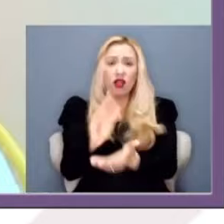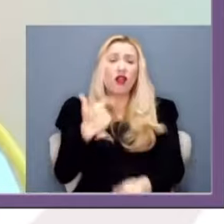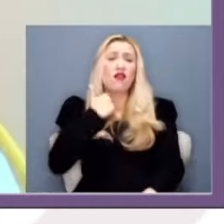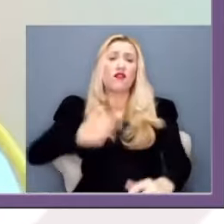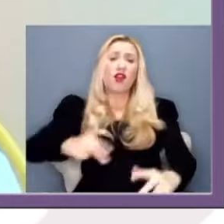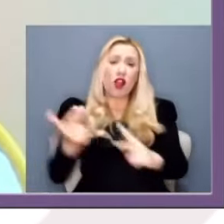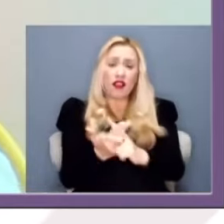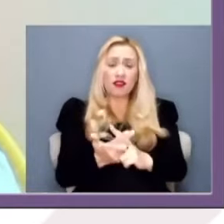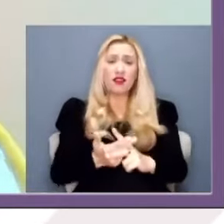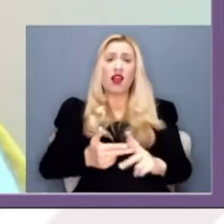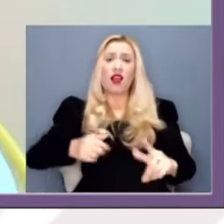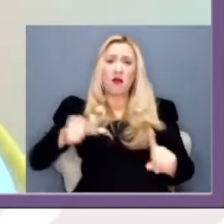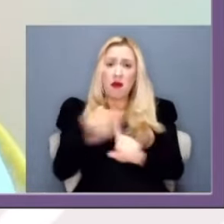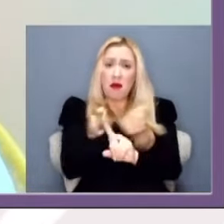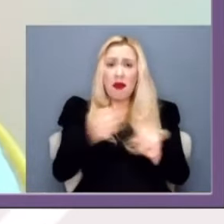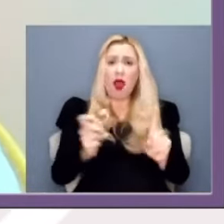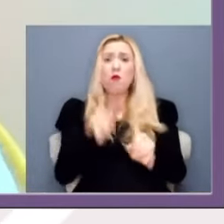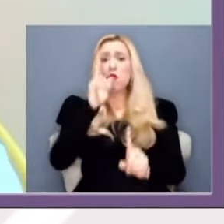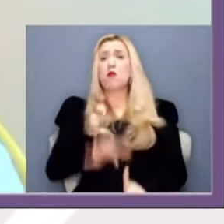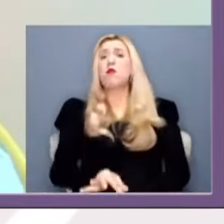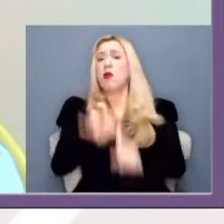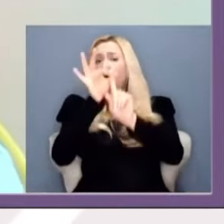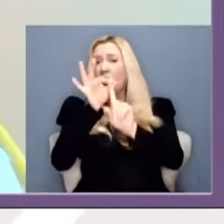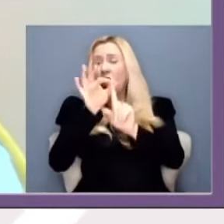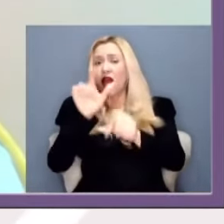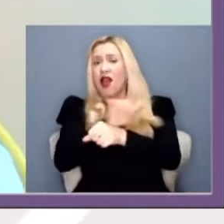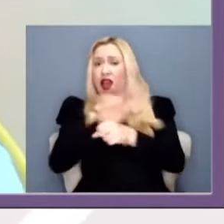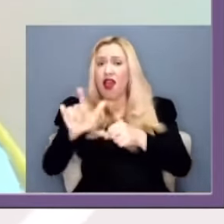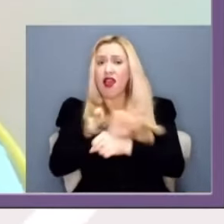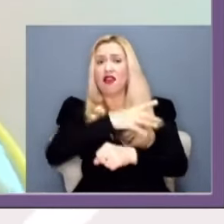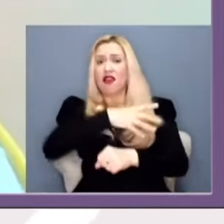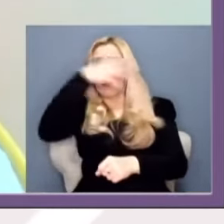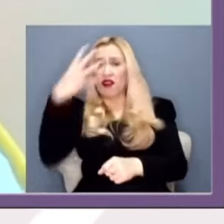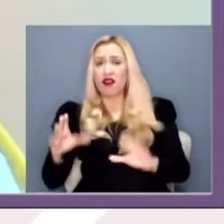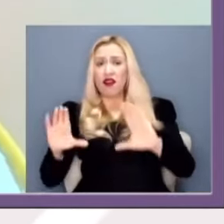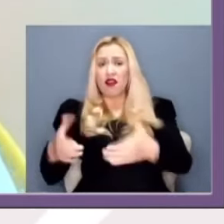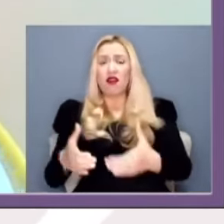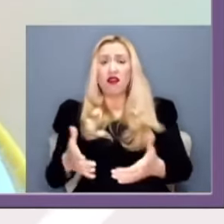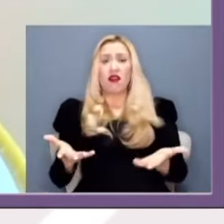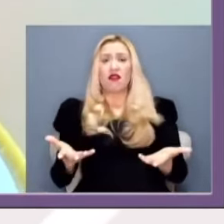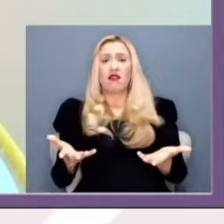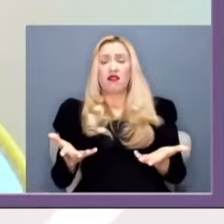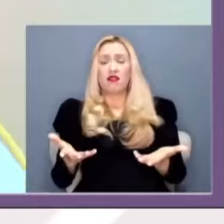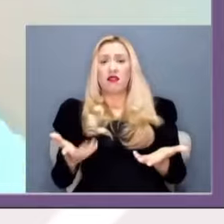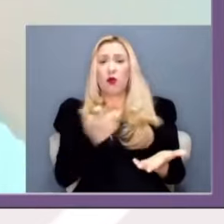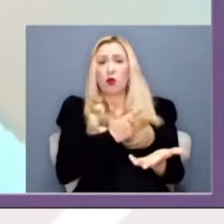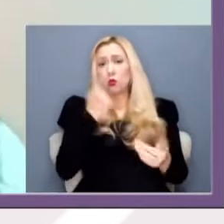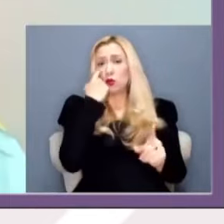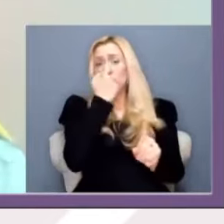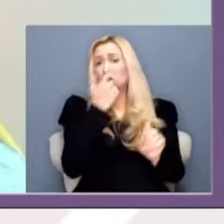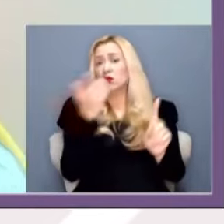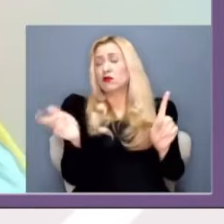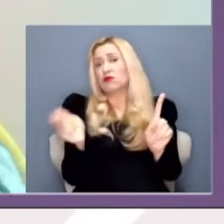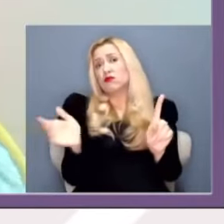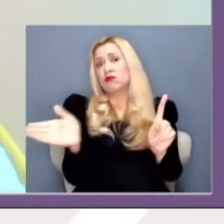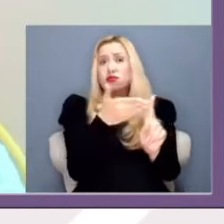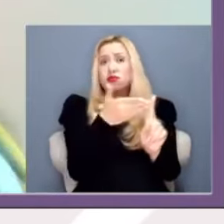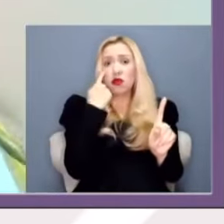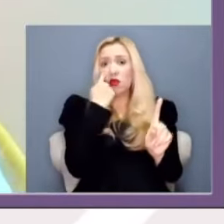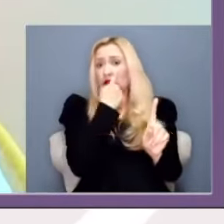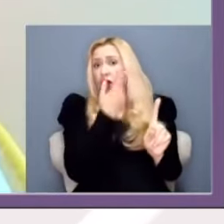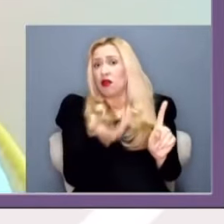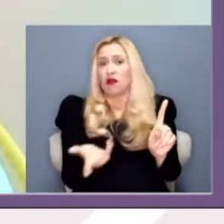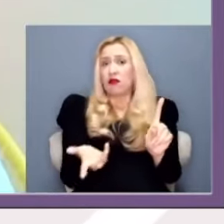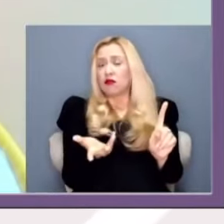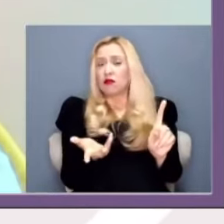odio hacia las personas por su orientación sexual, su identidad o expresión de género, por supuesto que está en orden en esta